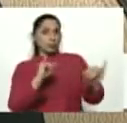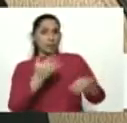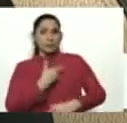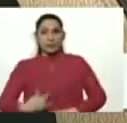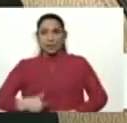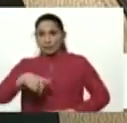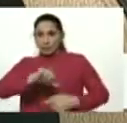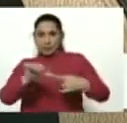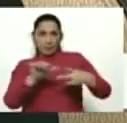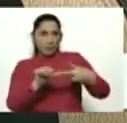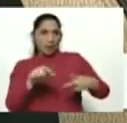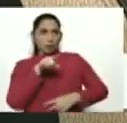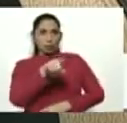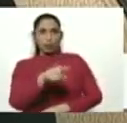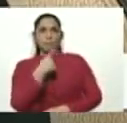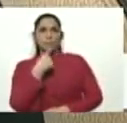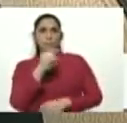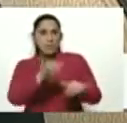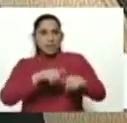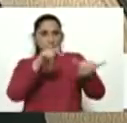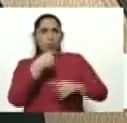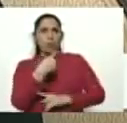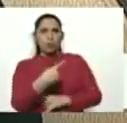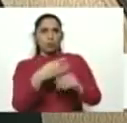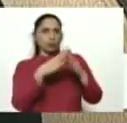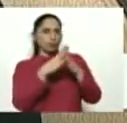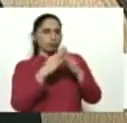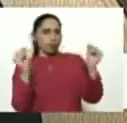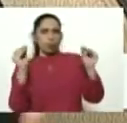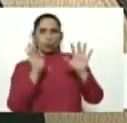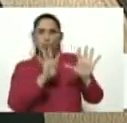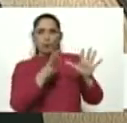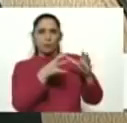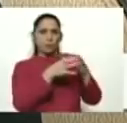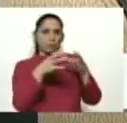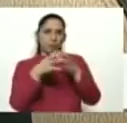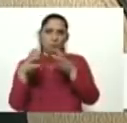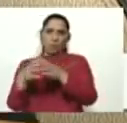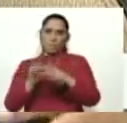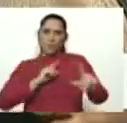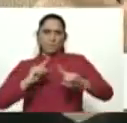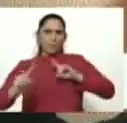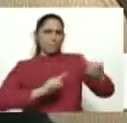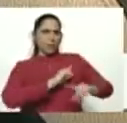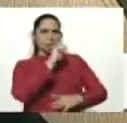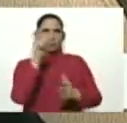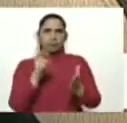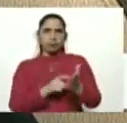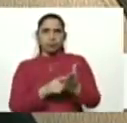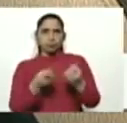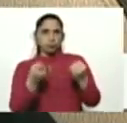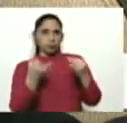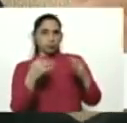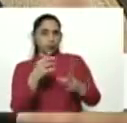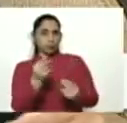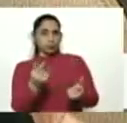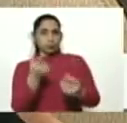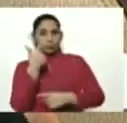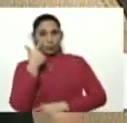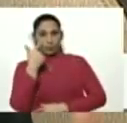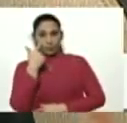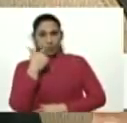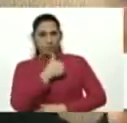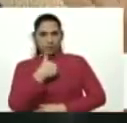semana, como usted lo indicó, todos esos 9 sectores activados totalmente y muchos pendientes porque, bueno,